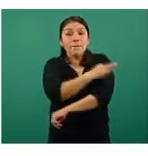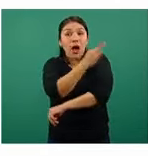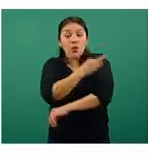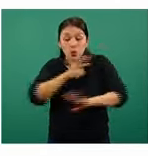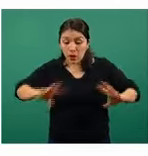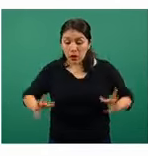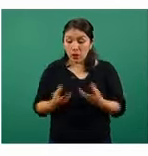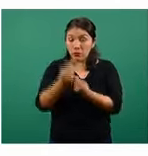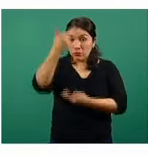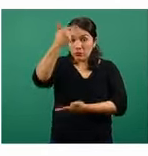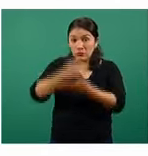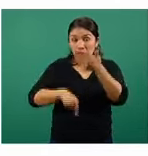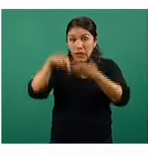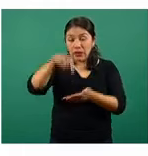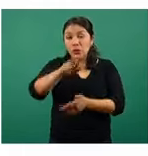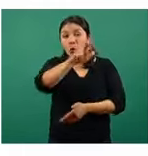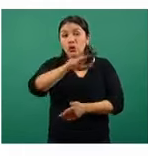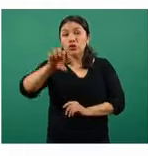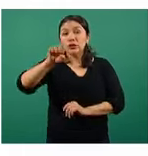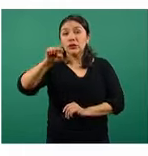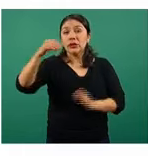su momento llegaron, estas